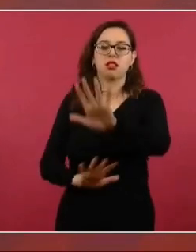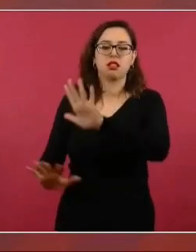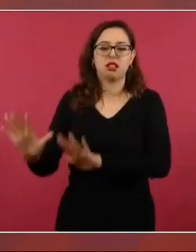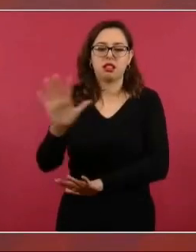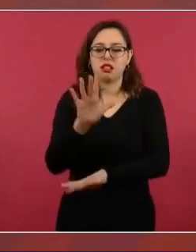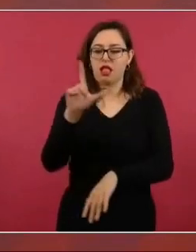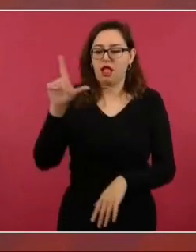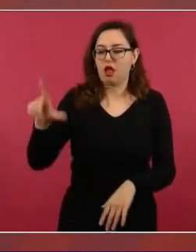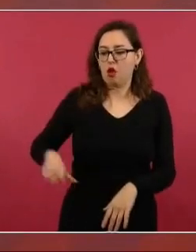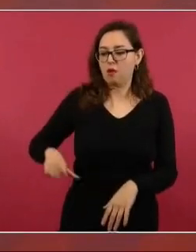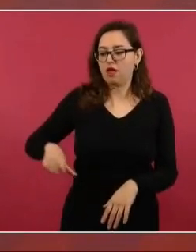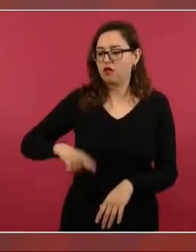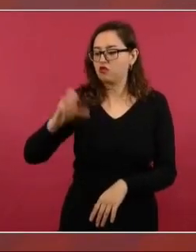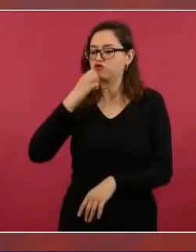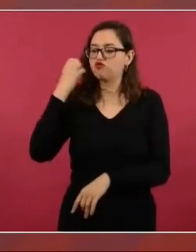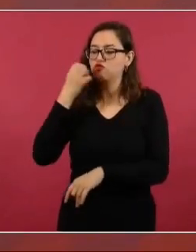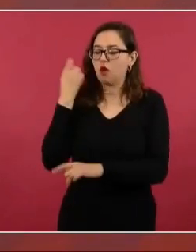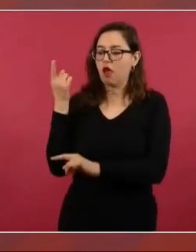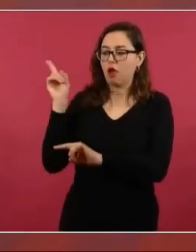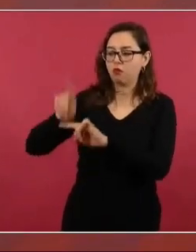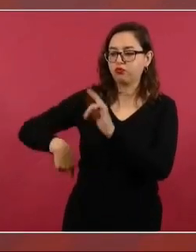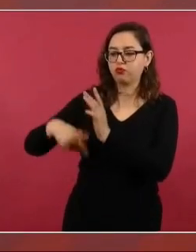Y así hay